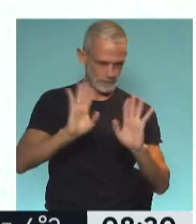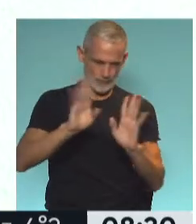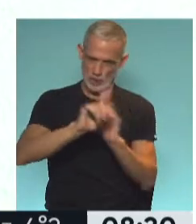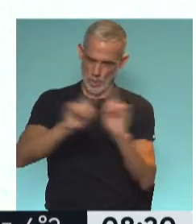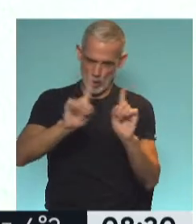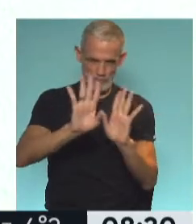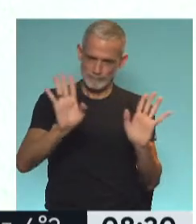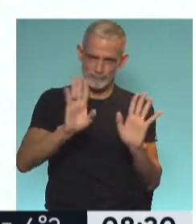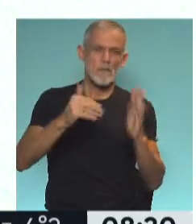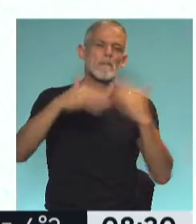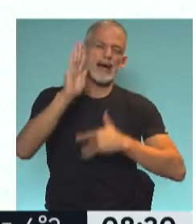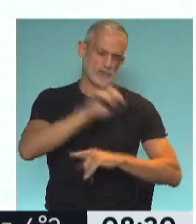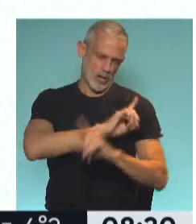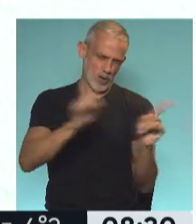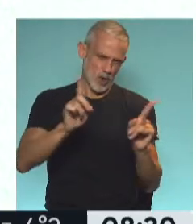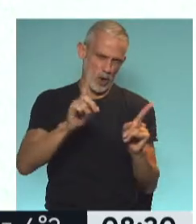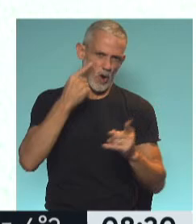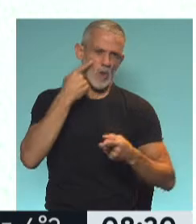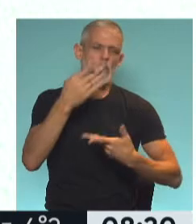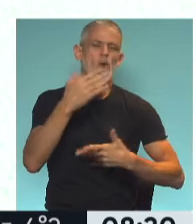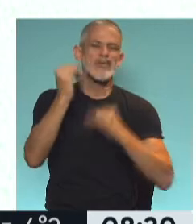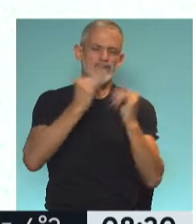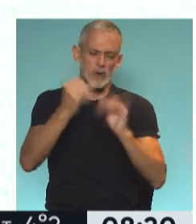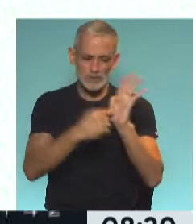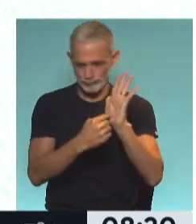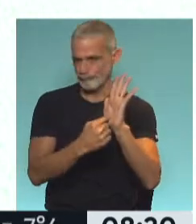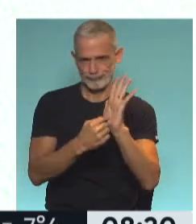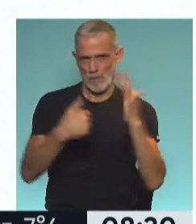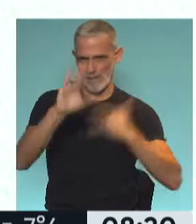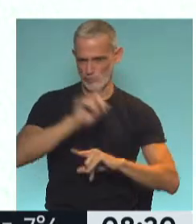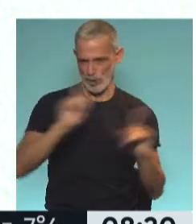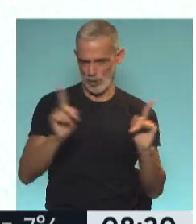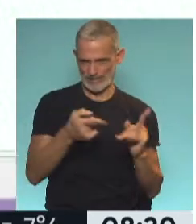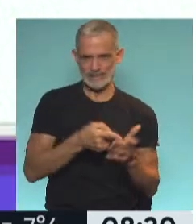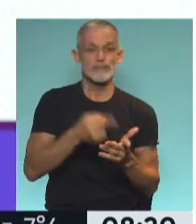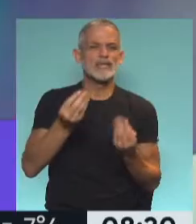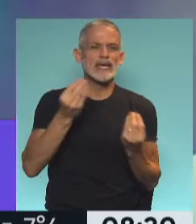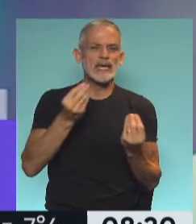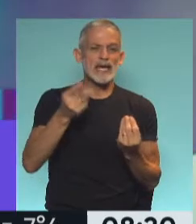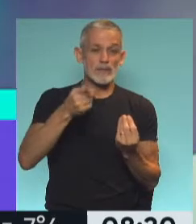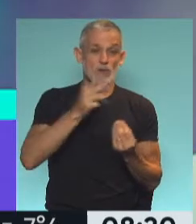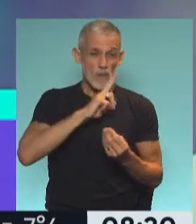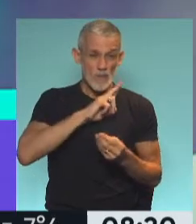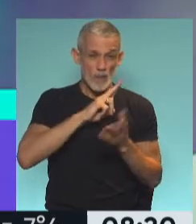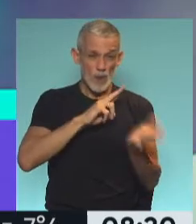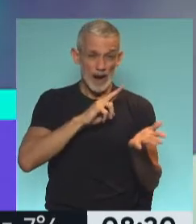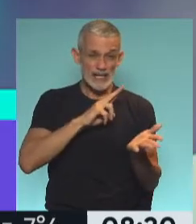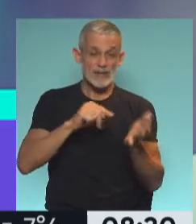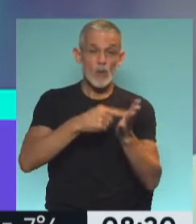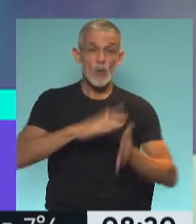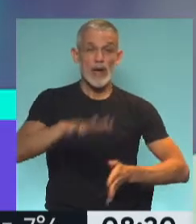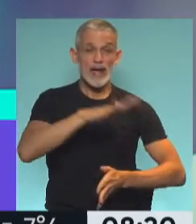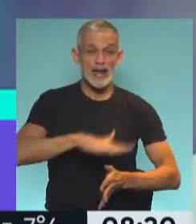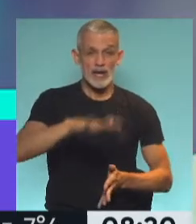No es lo que ocurre mayoritariamente. Lo que muestran los datos es que no es lo que ocurre de manera mayoritaria. ¿Y qué pasa entonces con estas mujeres? ¿No? Bueno, en la Ciudad de Buenos Aires